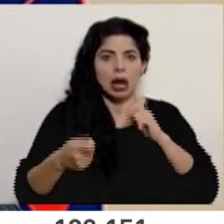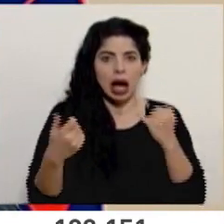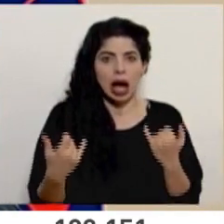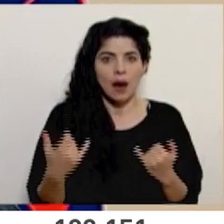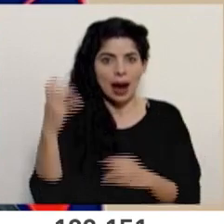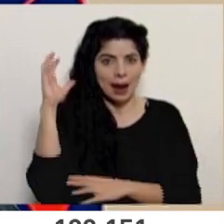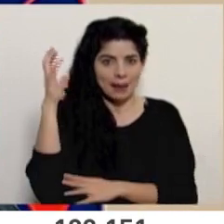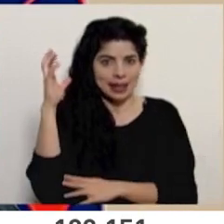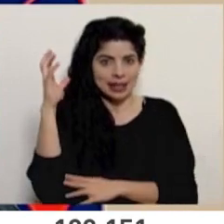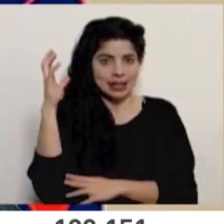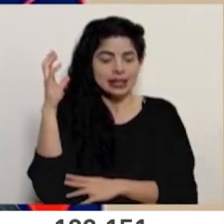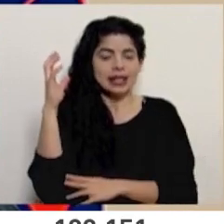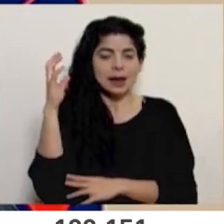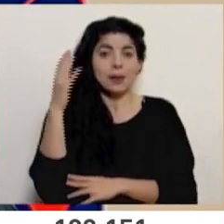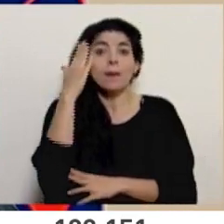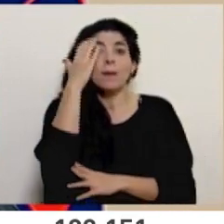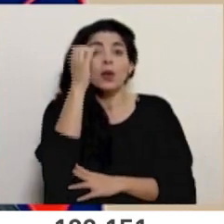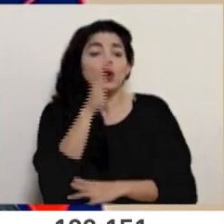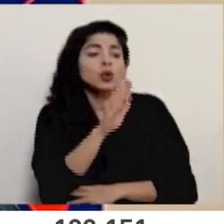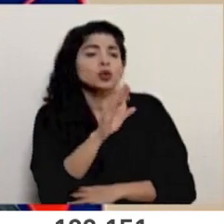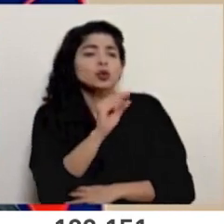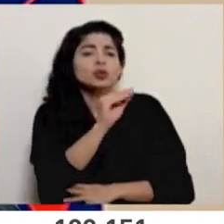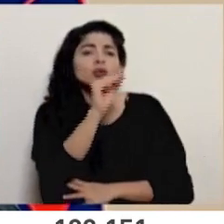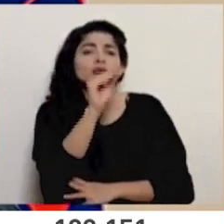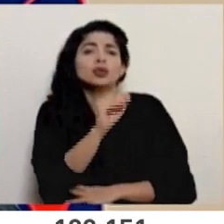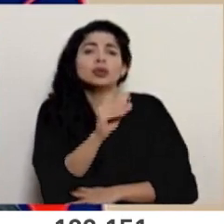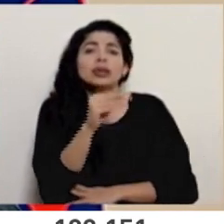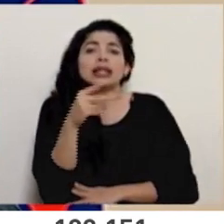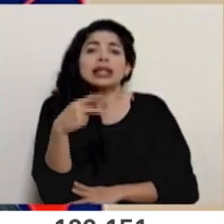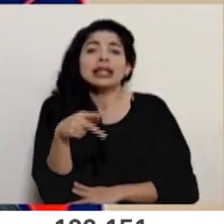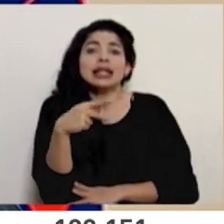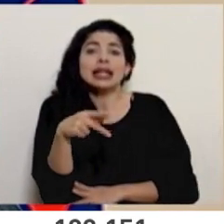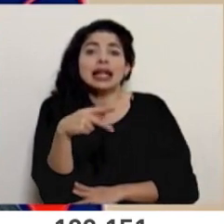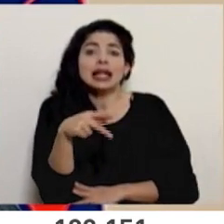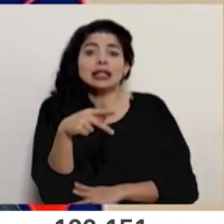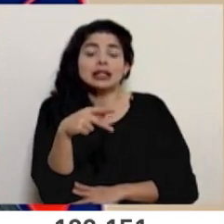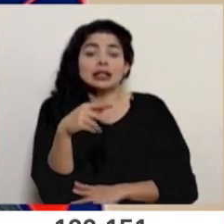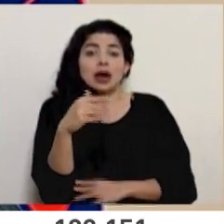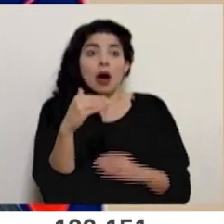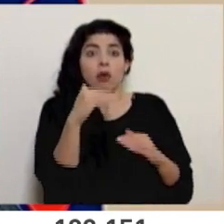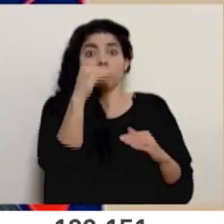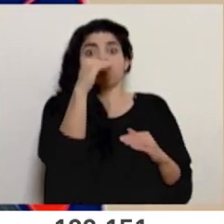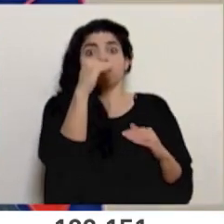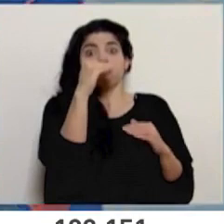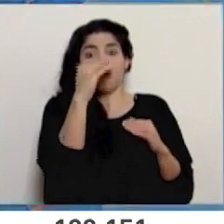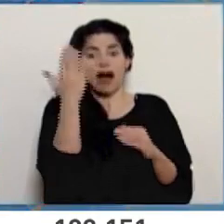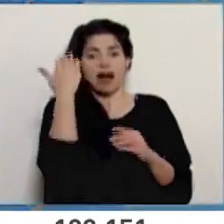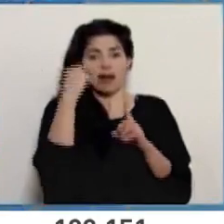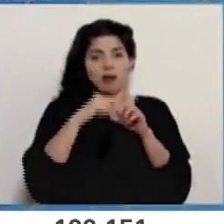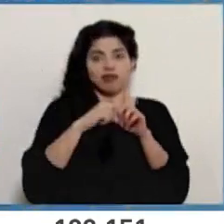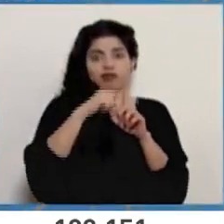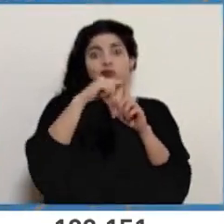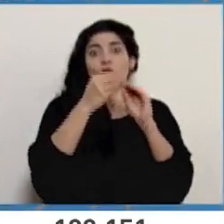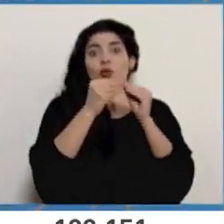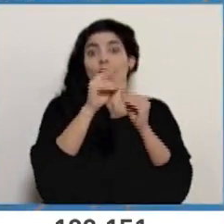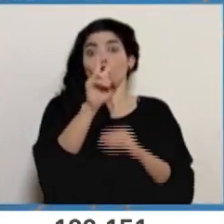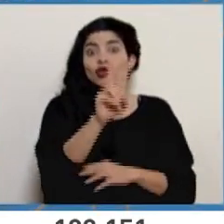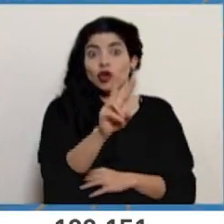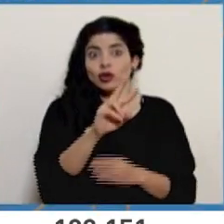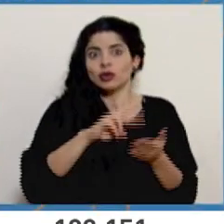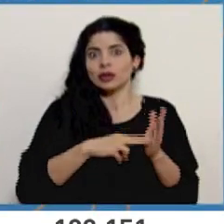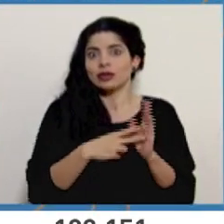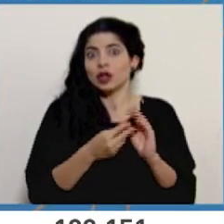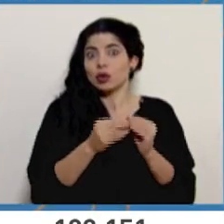alerta amarilla, esto por cuanto su índice de riesgo cantonal baja del indicador 2, que es el